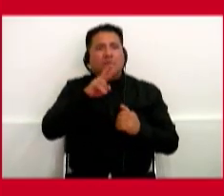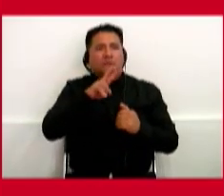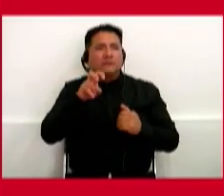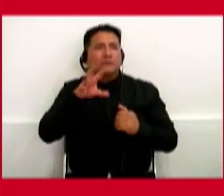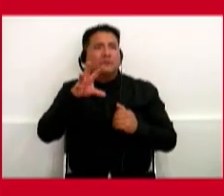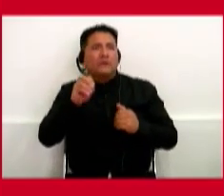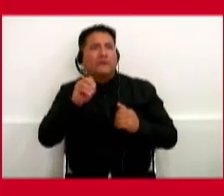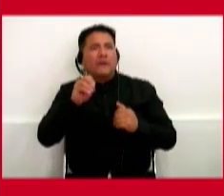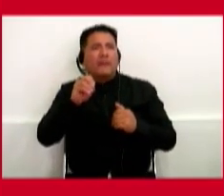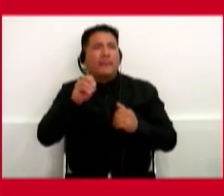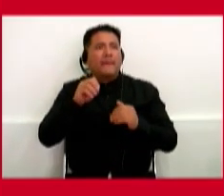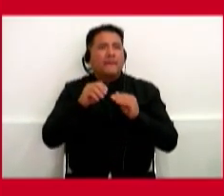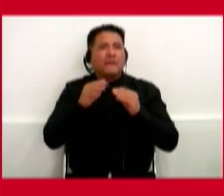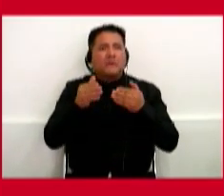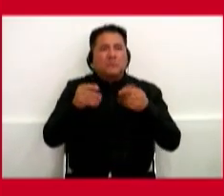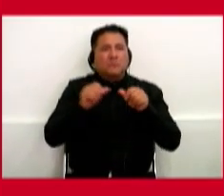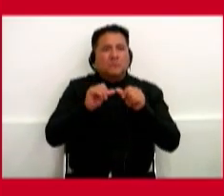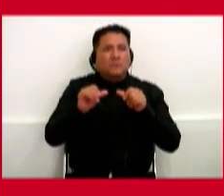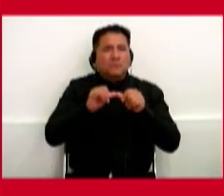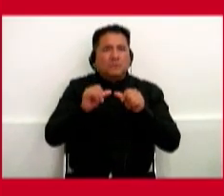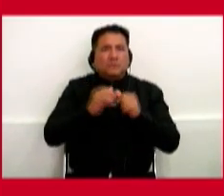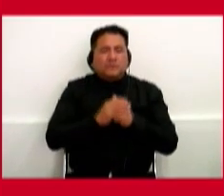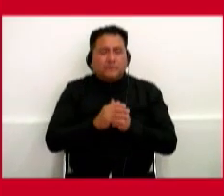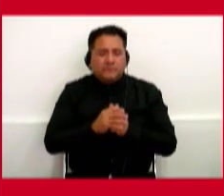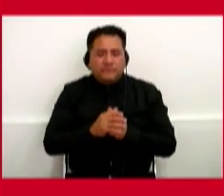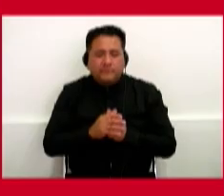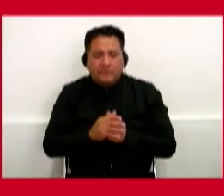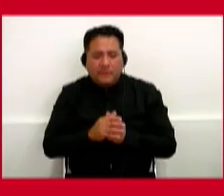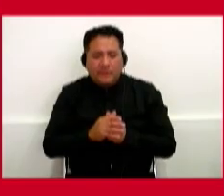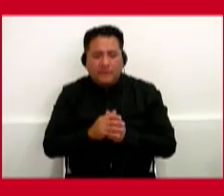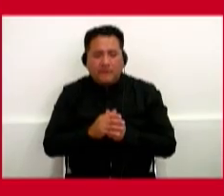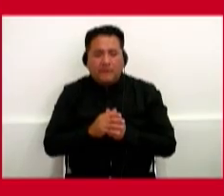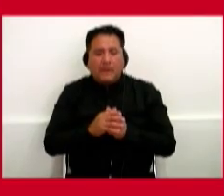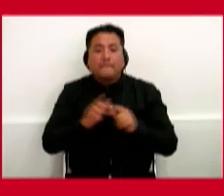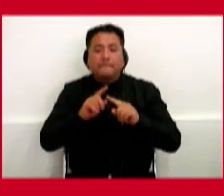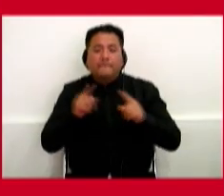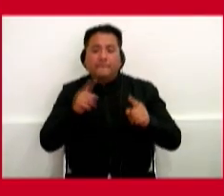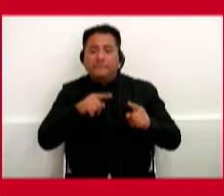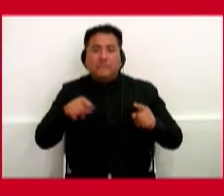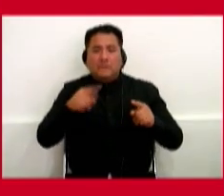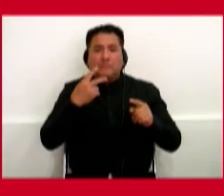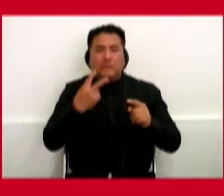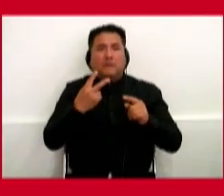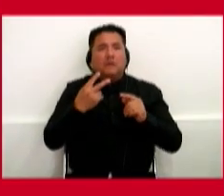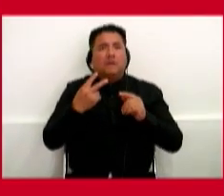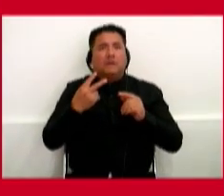milímetros, sobreestimado para la perforación, para el cálculo matemático,